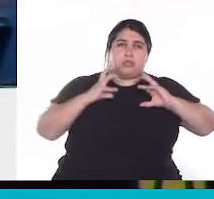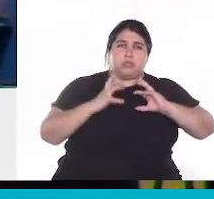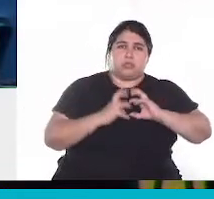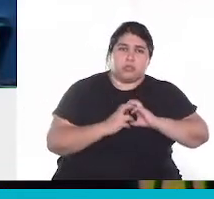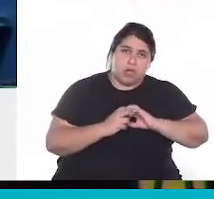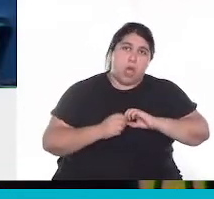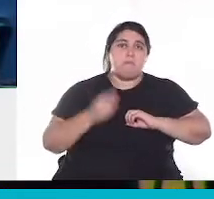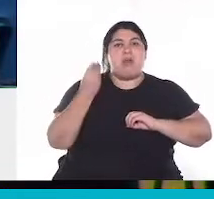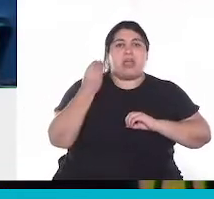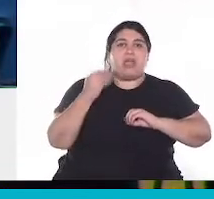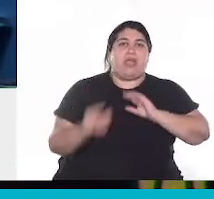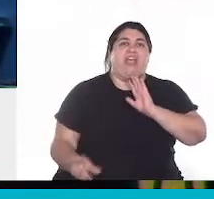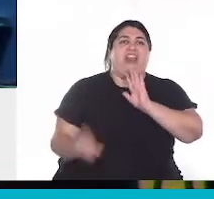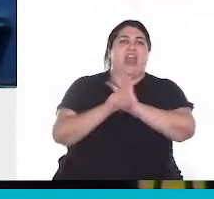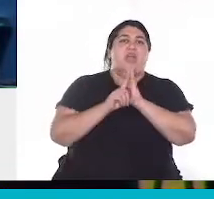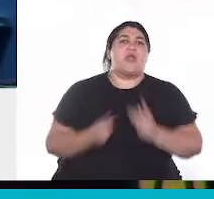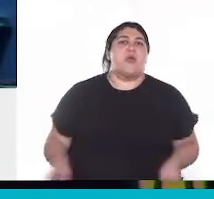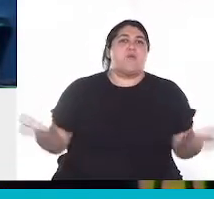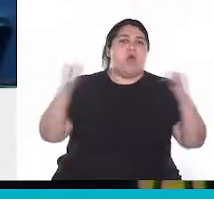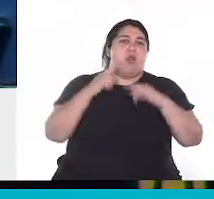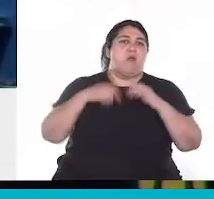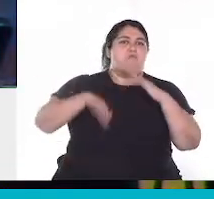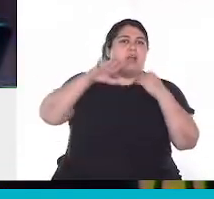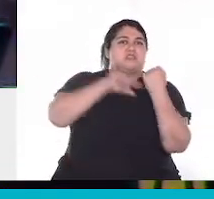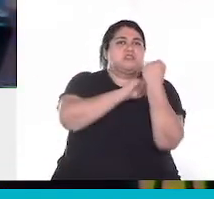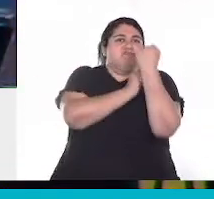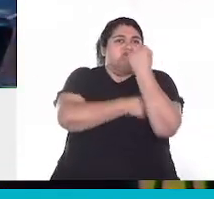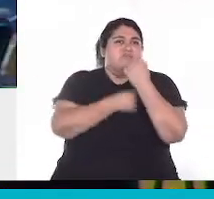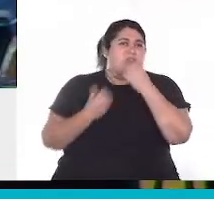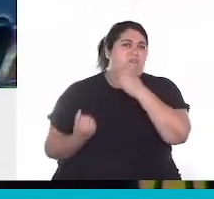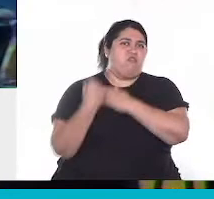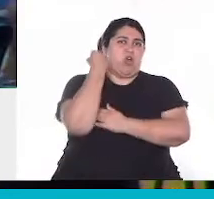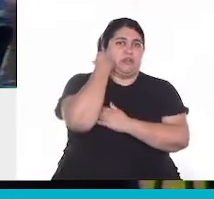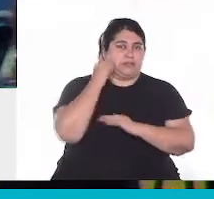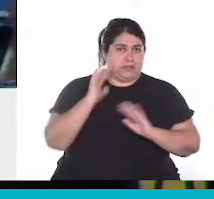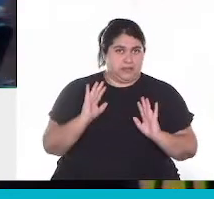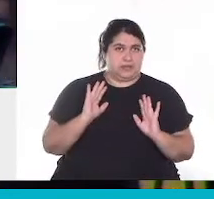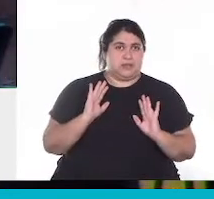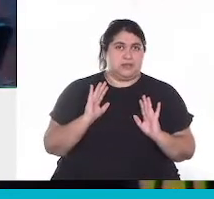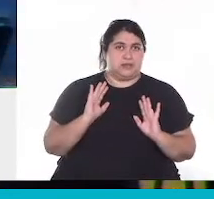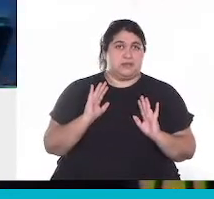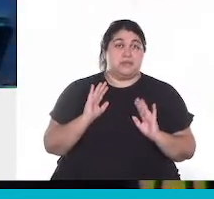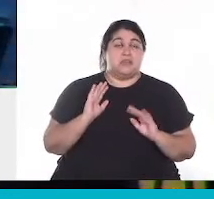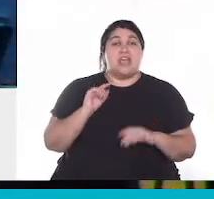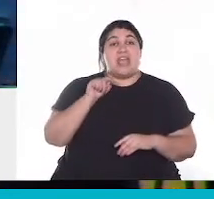del más fuerte que decíamos hace un rato. Y entonces